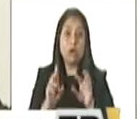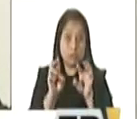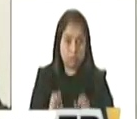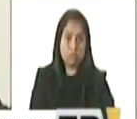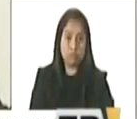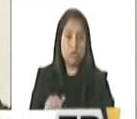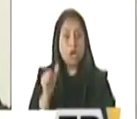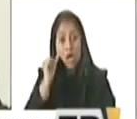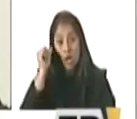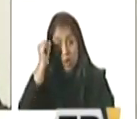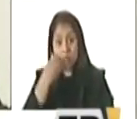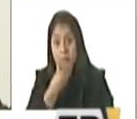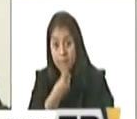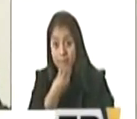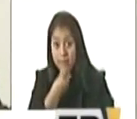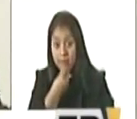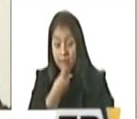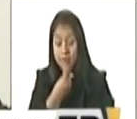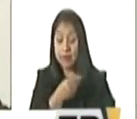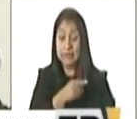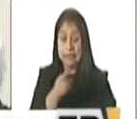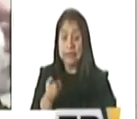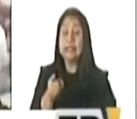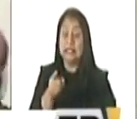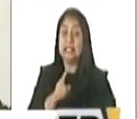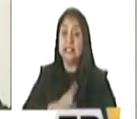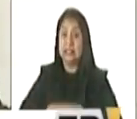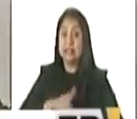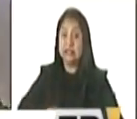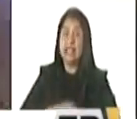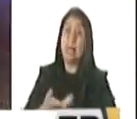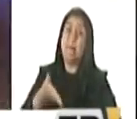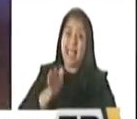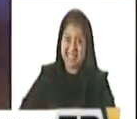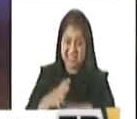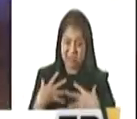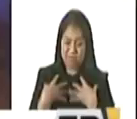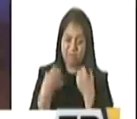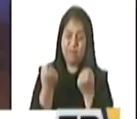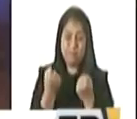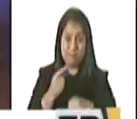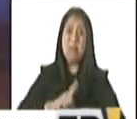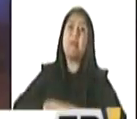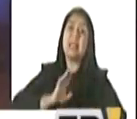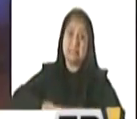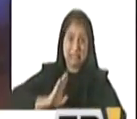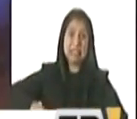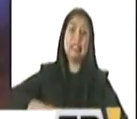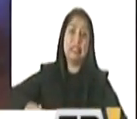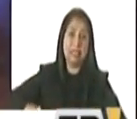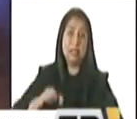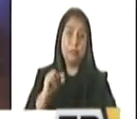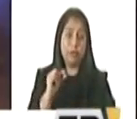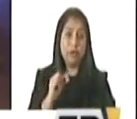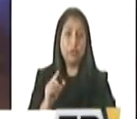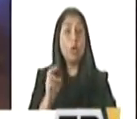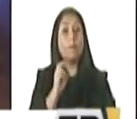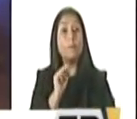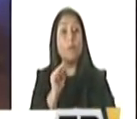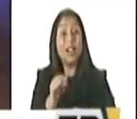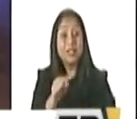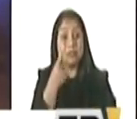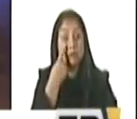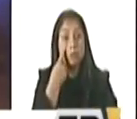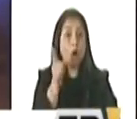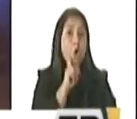tenemos ya algunos años de vida, nos tardamos más en lograrnos la recuperación y por eso es que vemos que la gente joven se